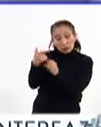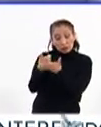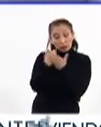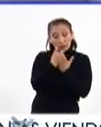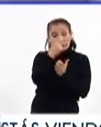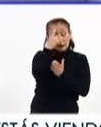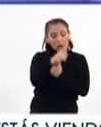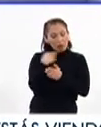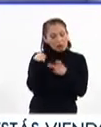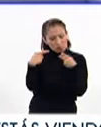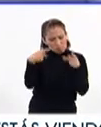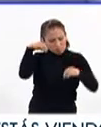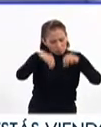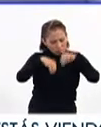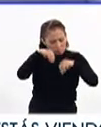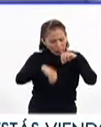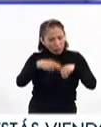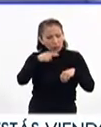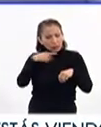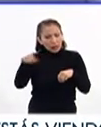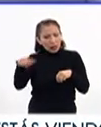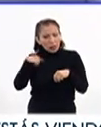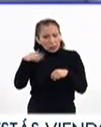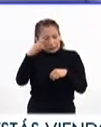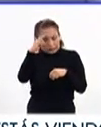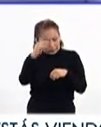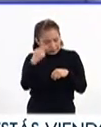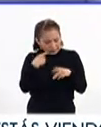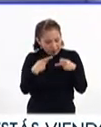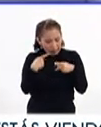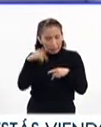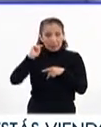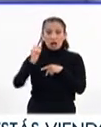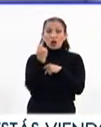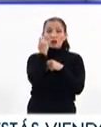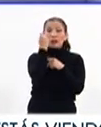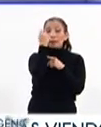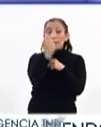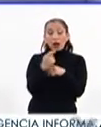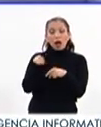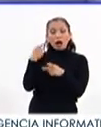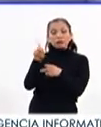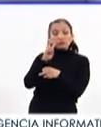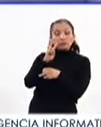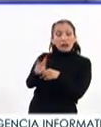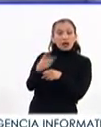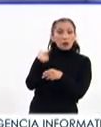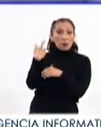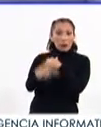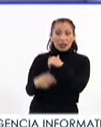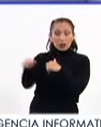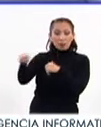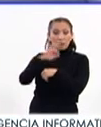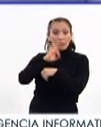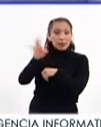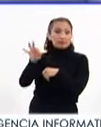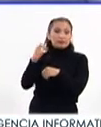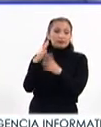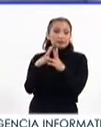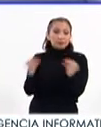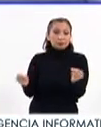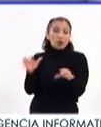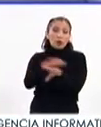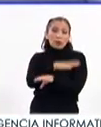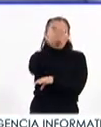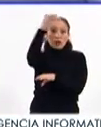permite también utilizar el intelecto humano, desarrollar tecnología para hacer frente a estos grandes retos del siglo XXI como lo